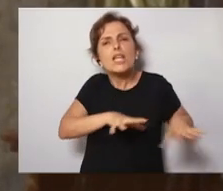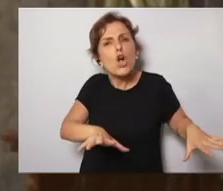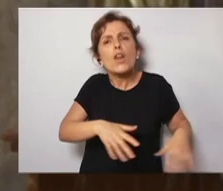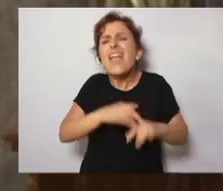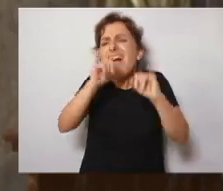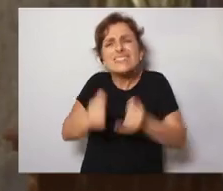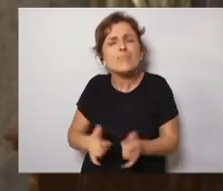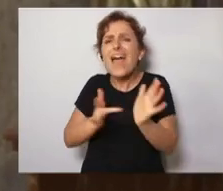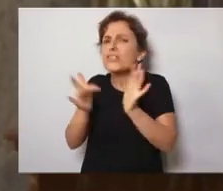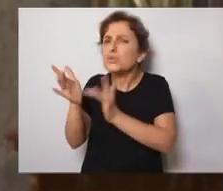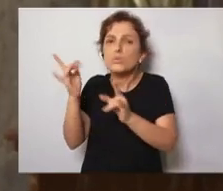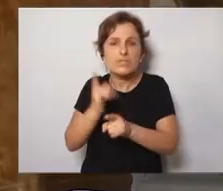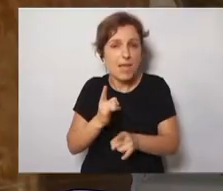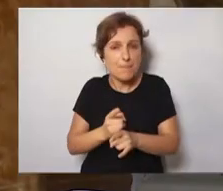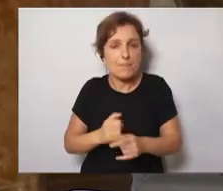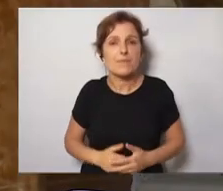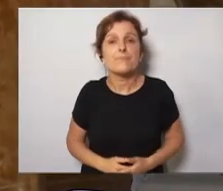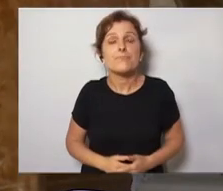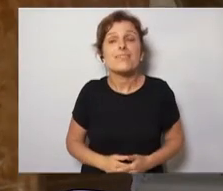nos dice oremos